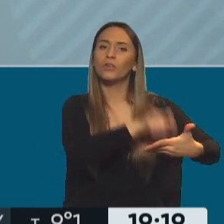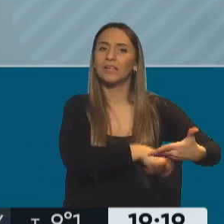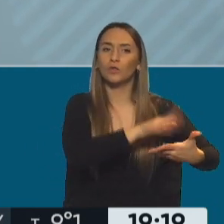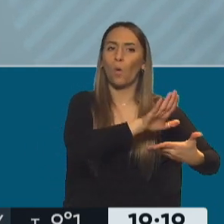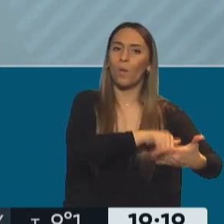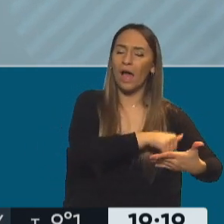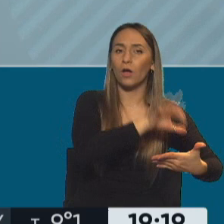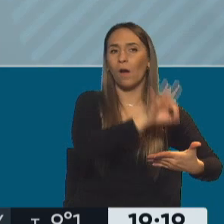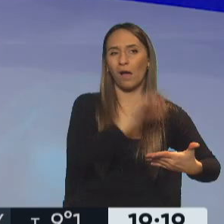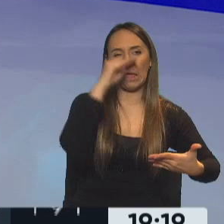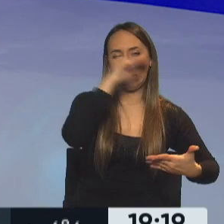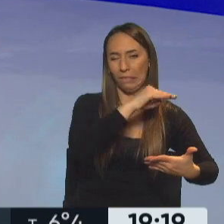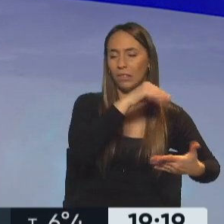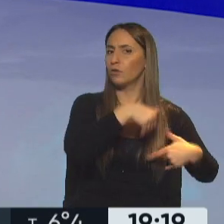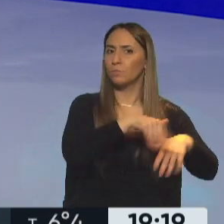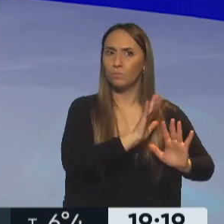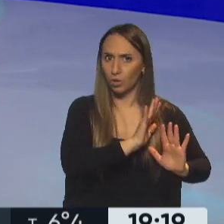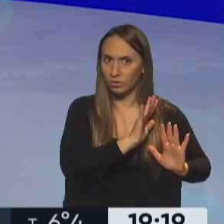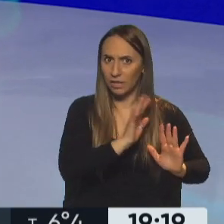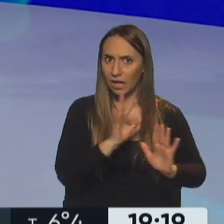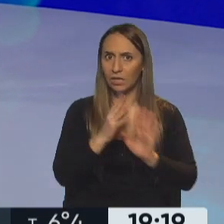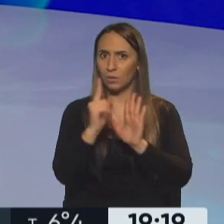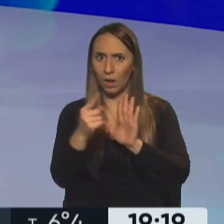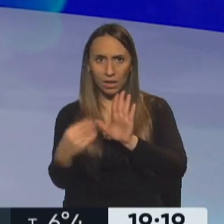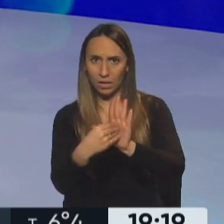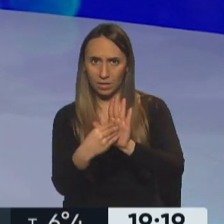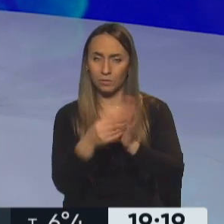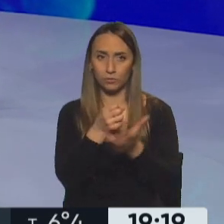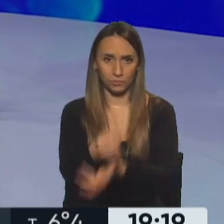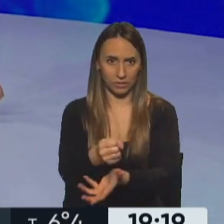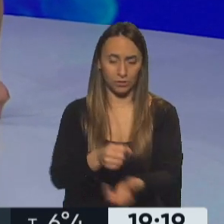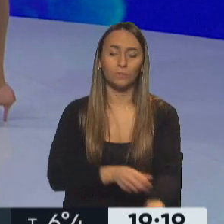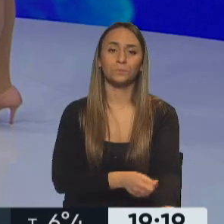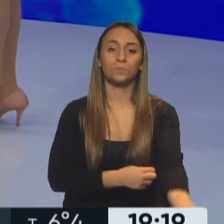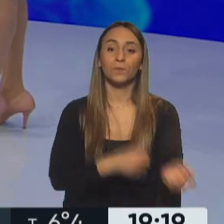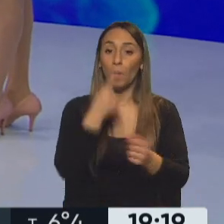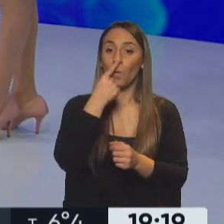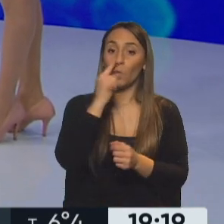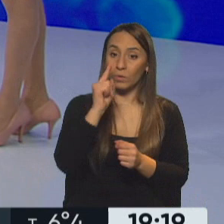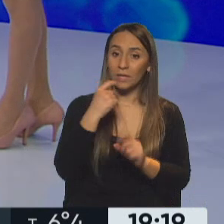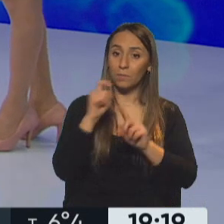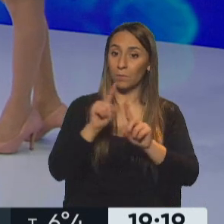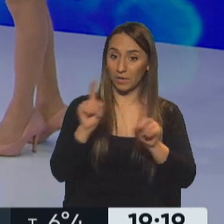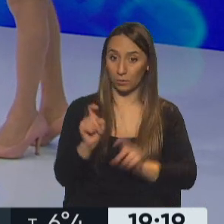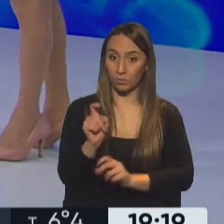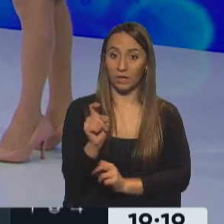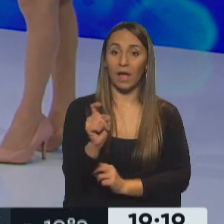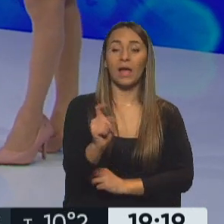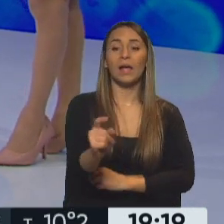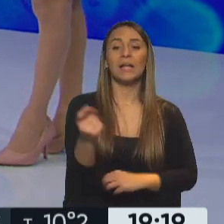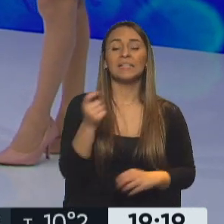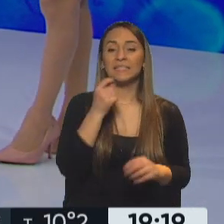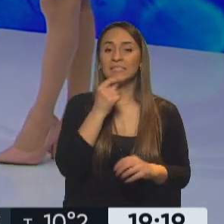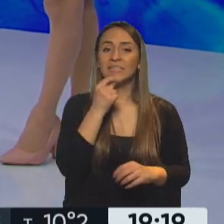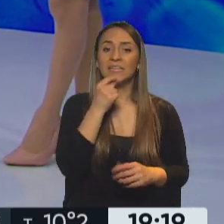al subsidio, ¿sí? Va a importar eso. Y ahora vamos así con la última pregunta para cerrar. ¿Qué sucede si tengo más de